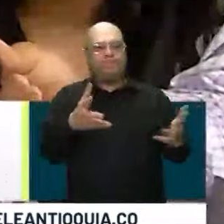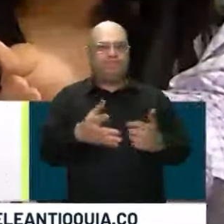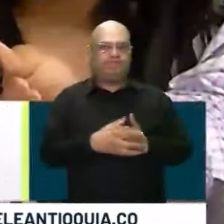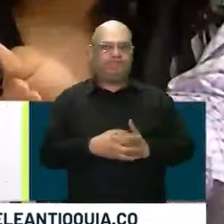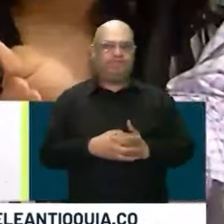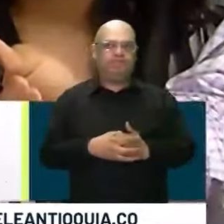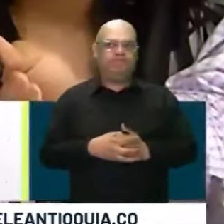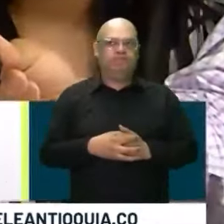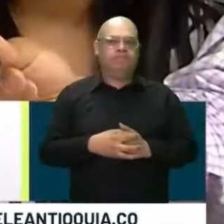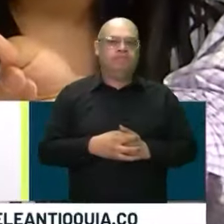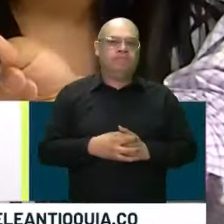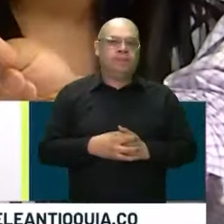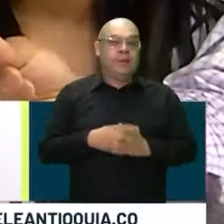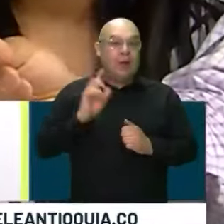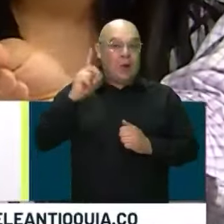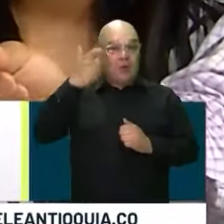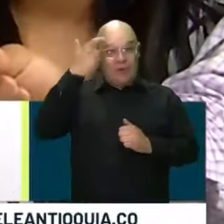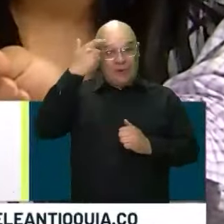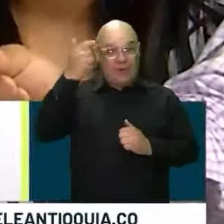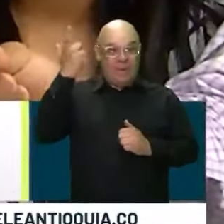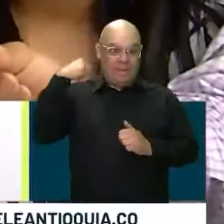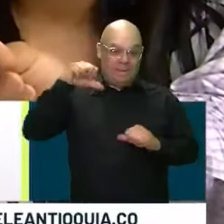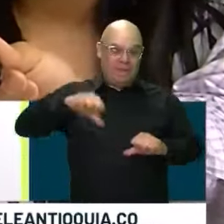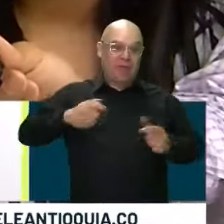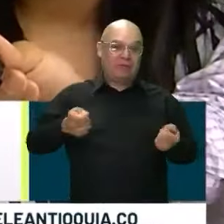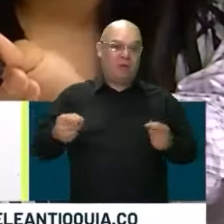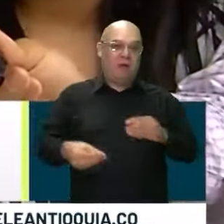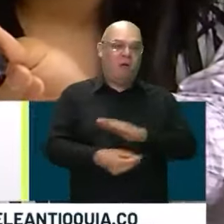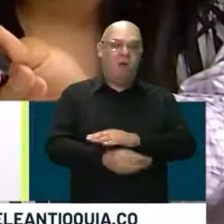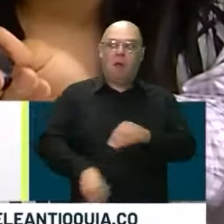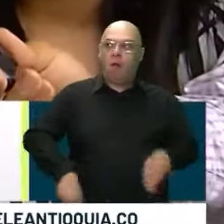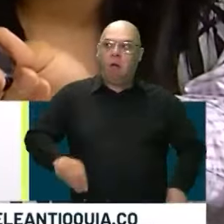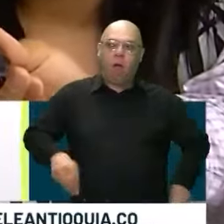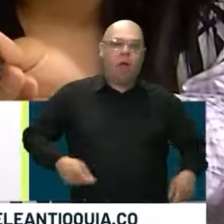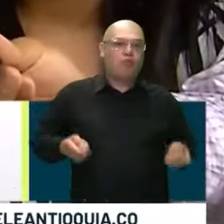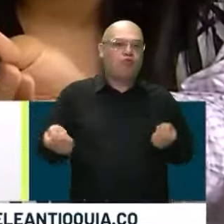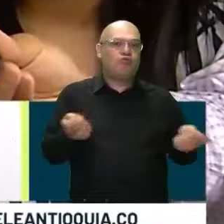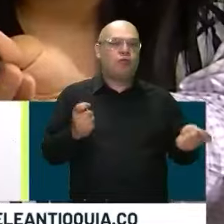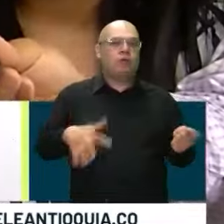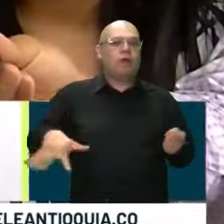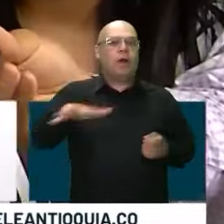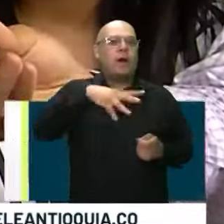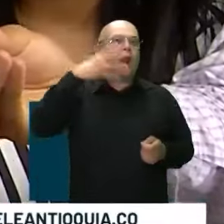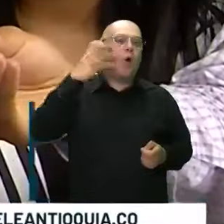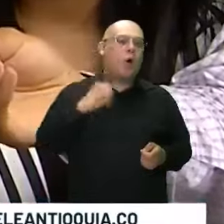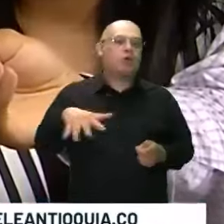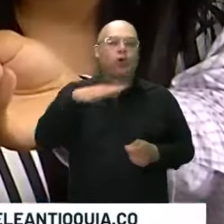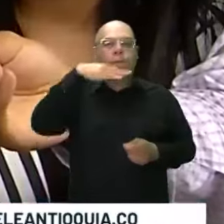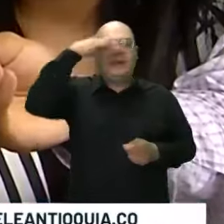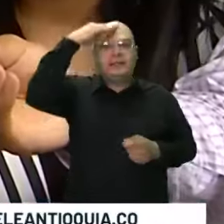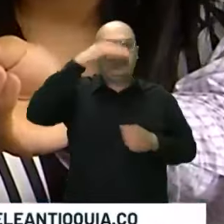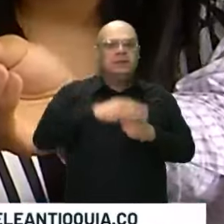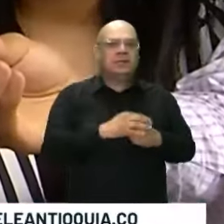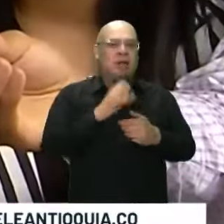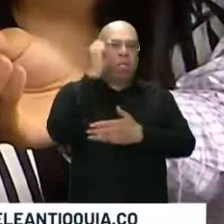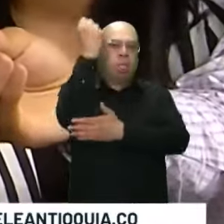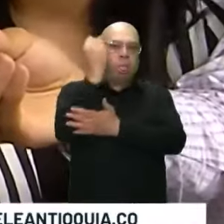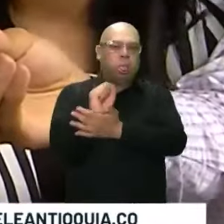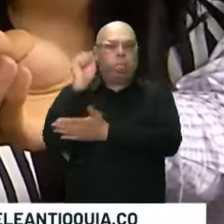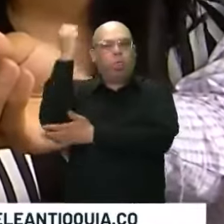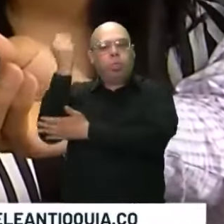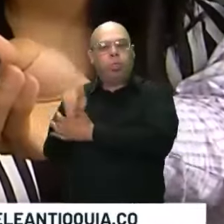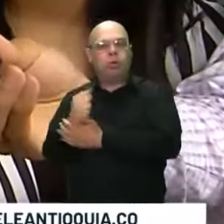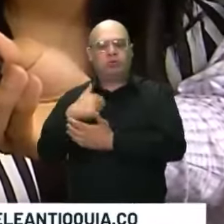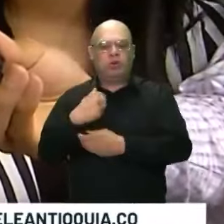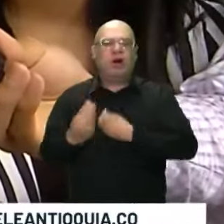Quienes mal gobernaron a Medellín de forma corrupta los últimos 4 años se robaron la ciudad y todos los indicadores cayeron. De nuestra parte, ¿qué hay que hacer?